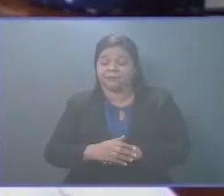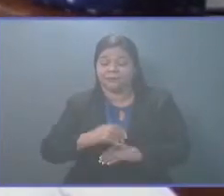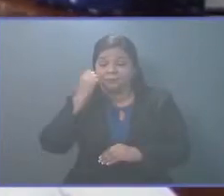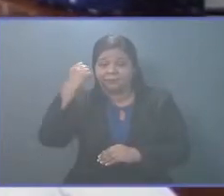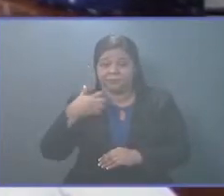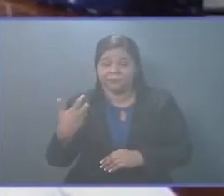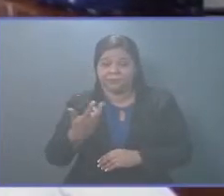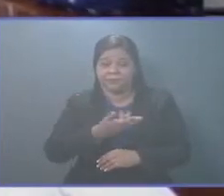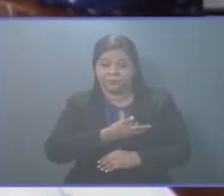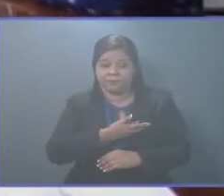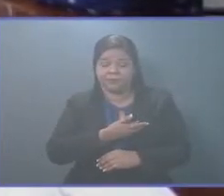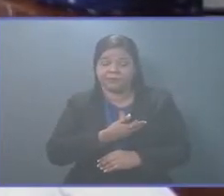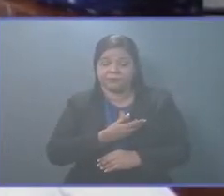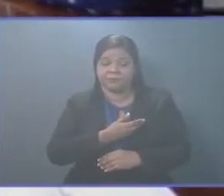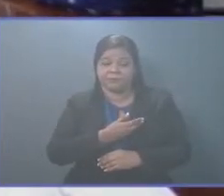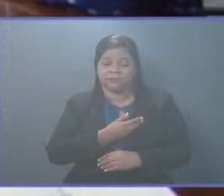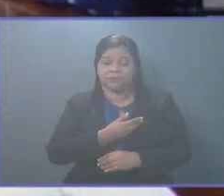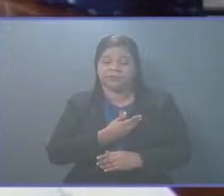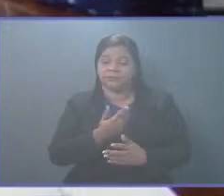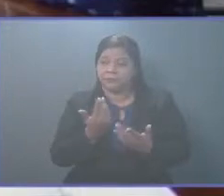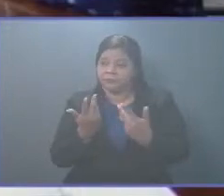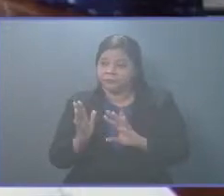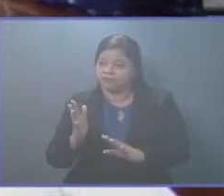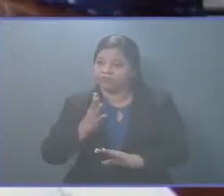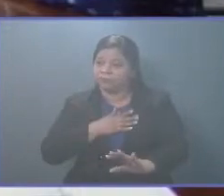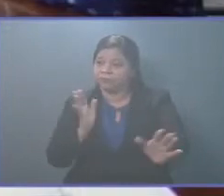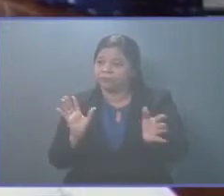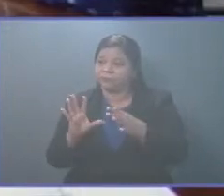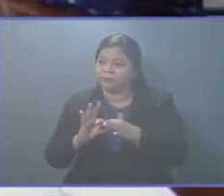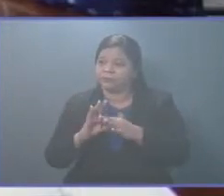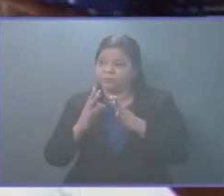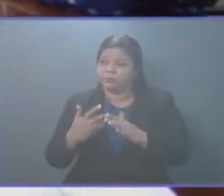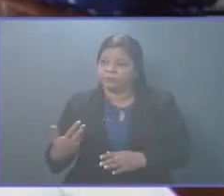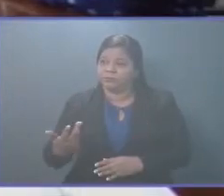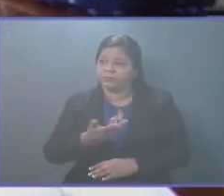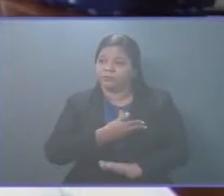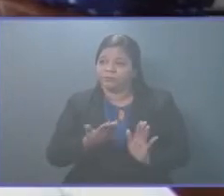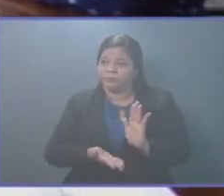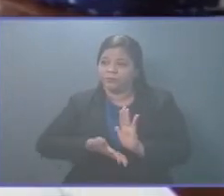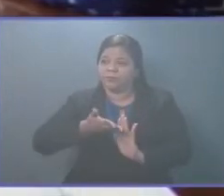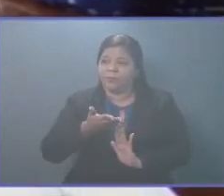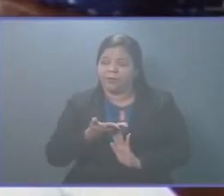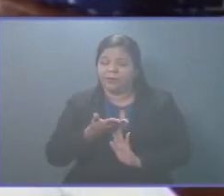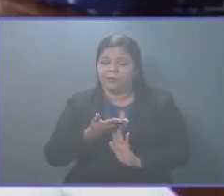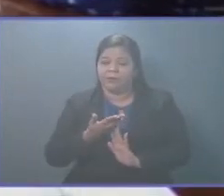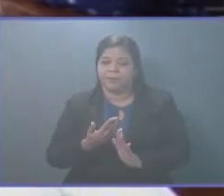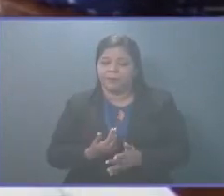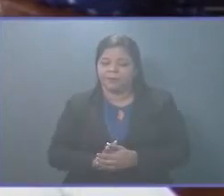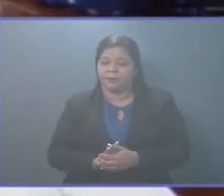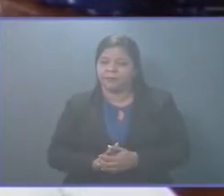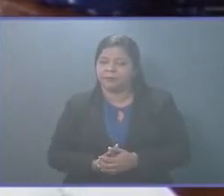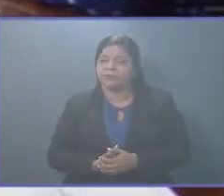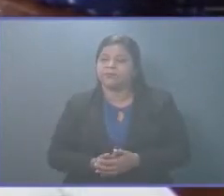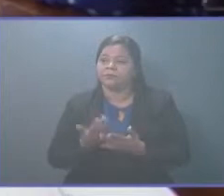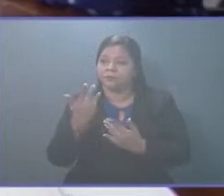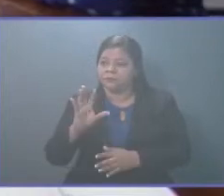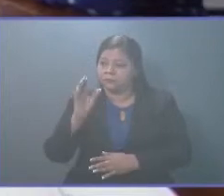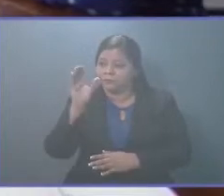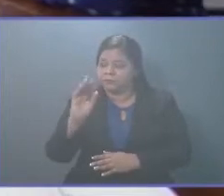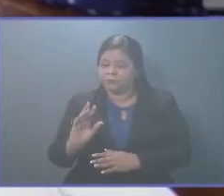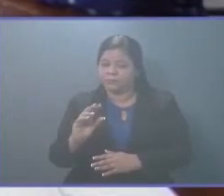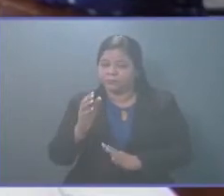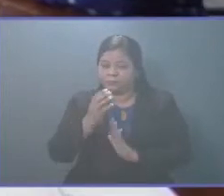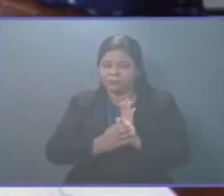y la visión judicial que tiene que acompañar un desarrollo. Eso es lo primero. En su capítulo